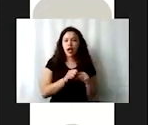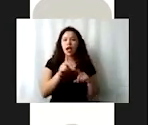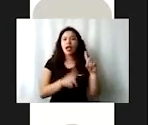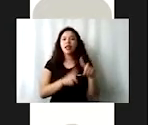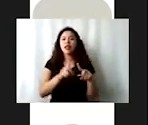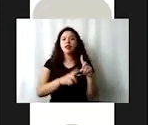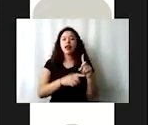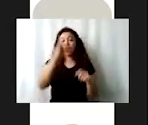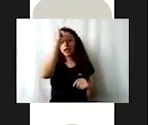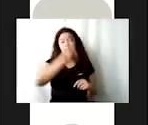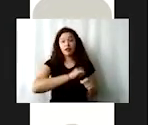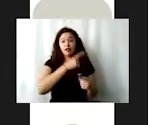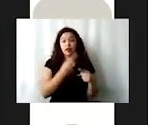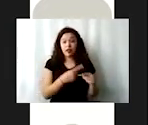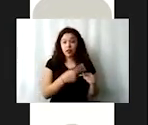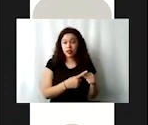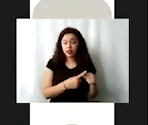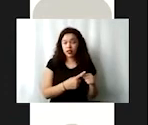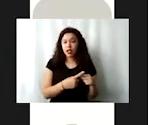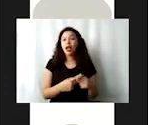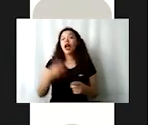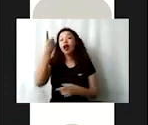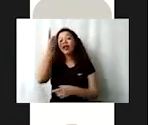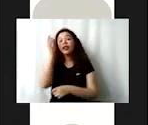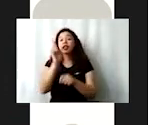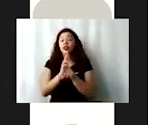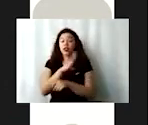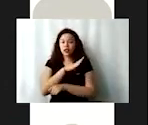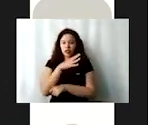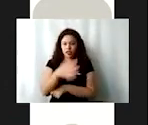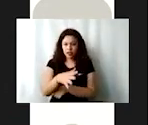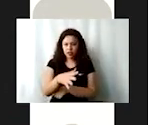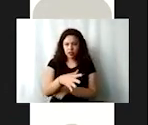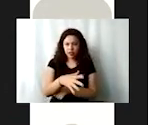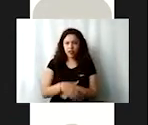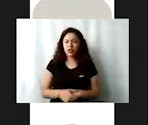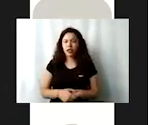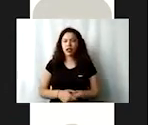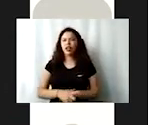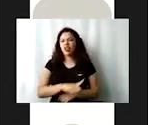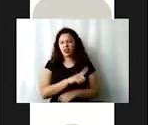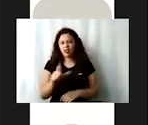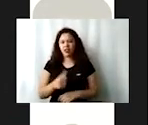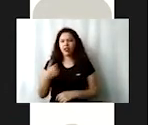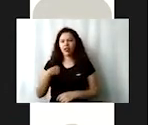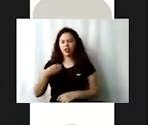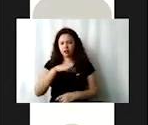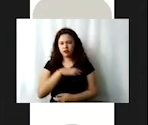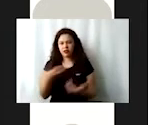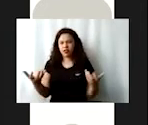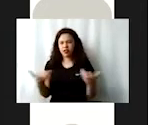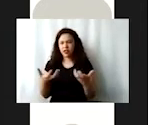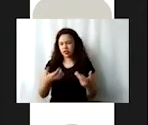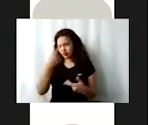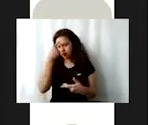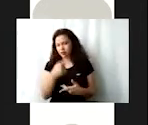ejemplo yo tengo aquí que fue un director general. Ya después les podemos mostrar la manera de cómo lo hicimos en torno a la parte